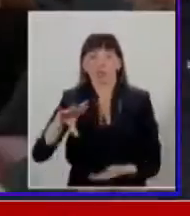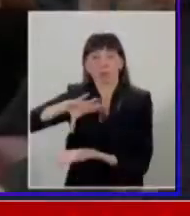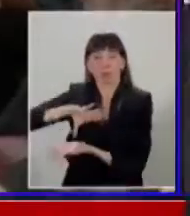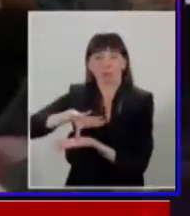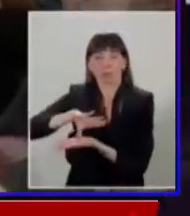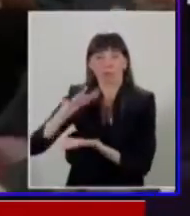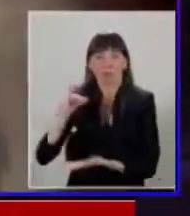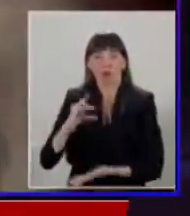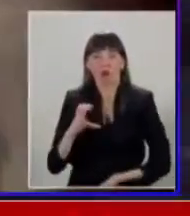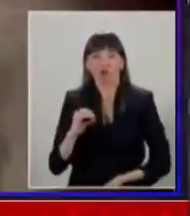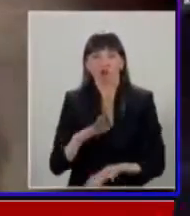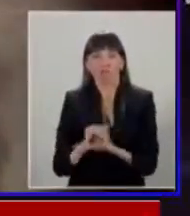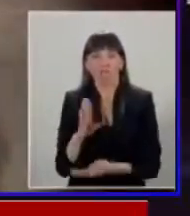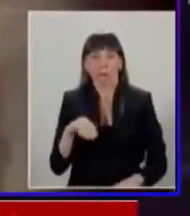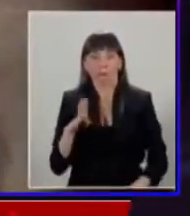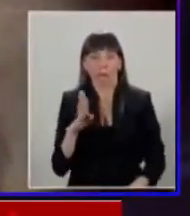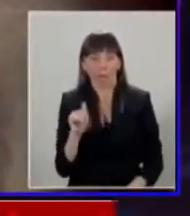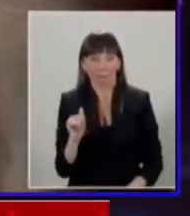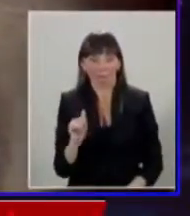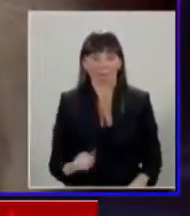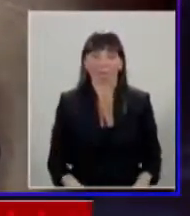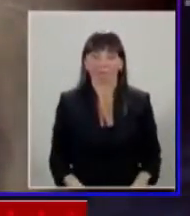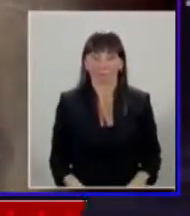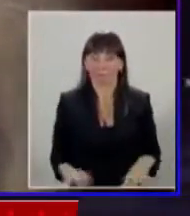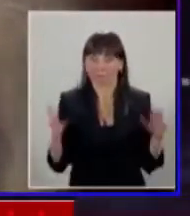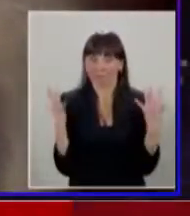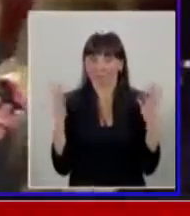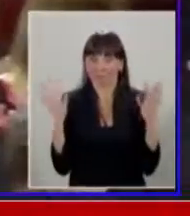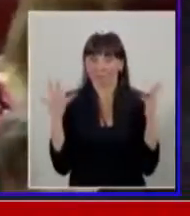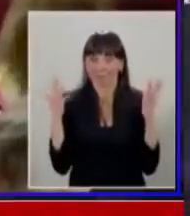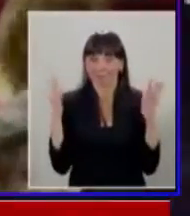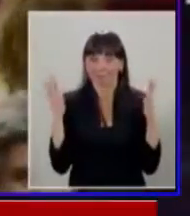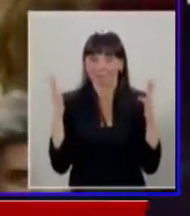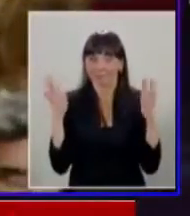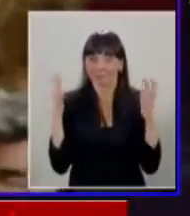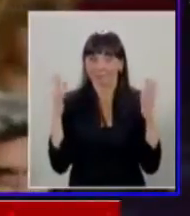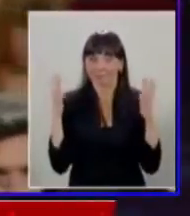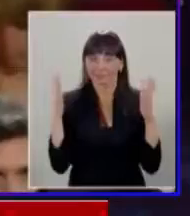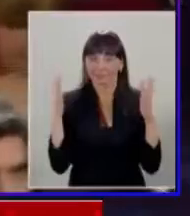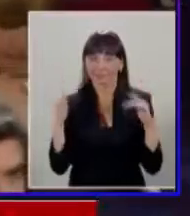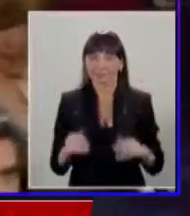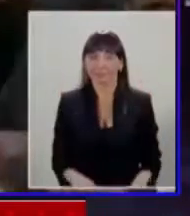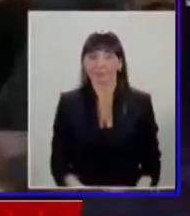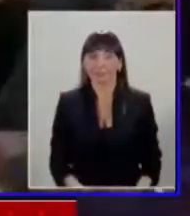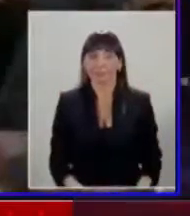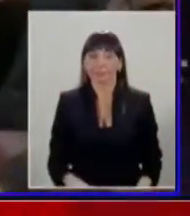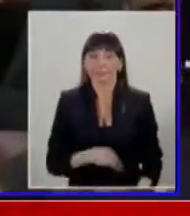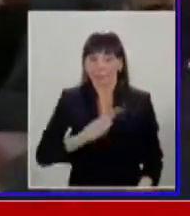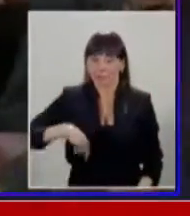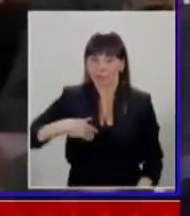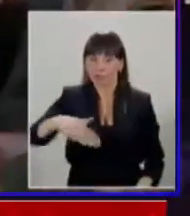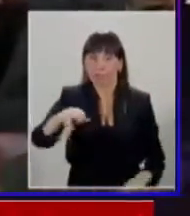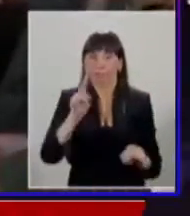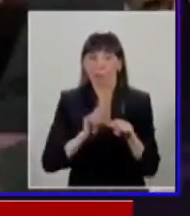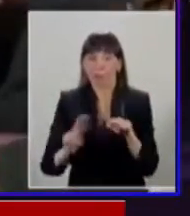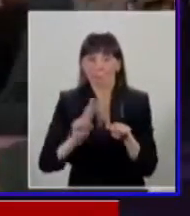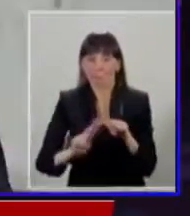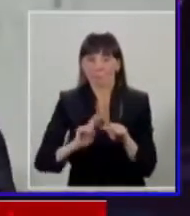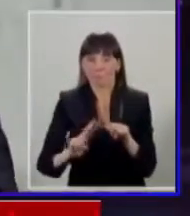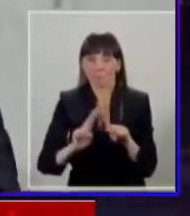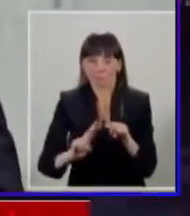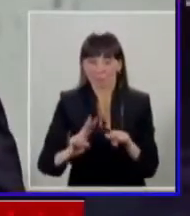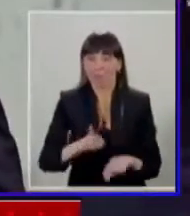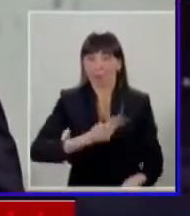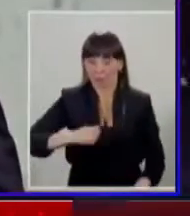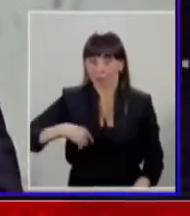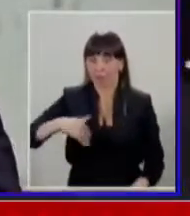notamos con algo de tristeza que tampoco fue tema central la minería incluso cuando se habló del desempleo ni